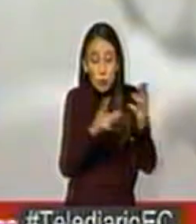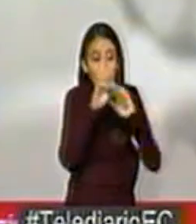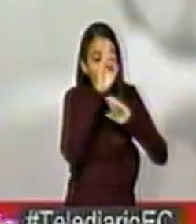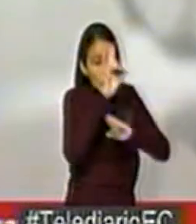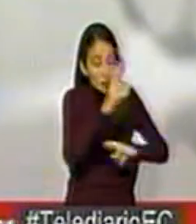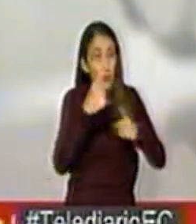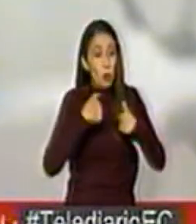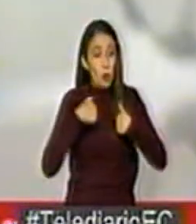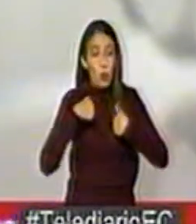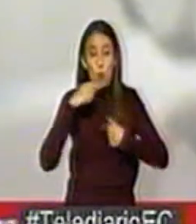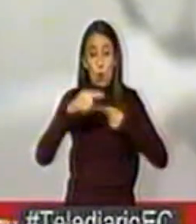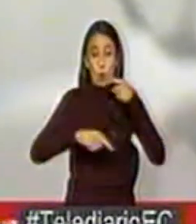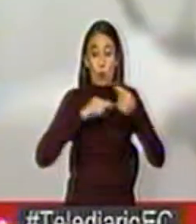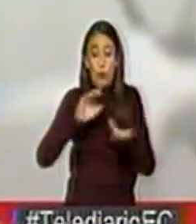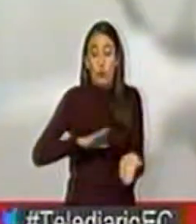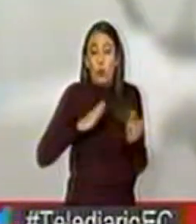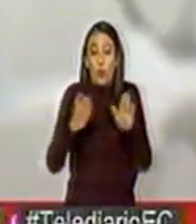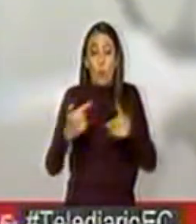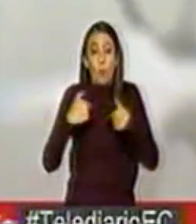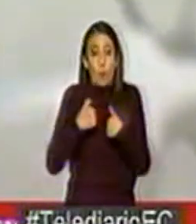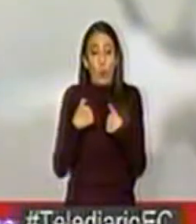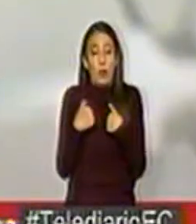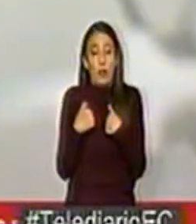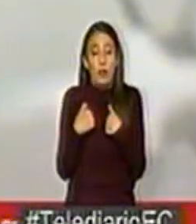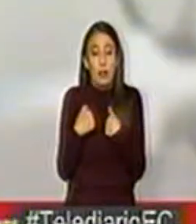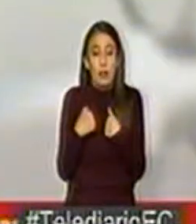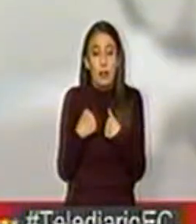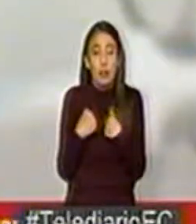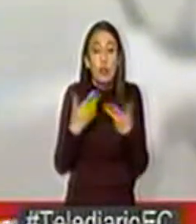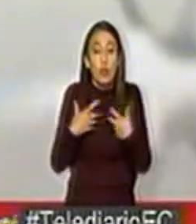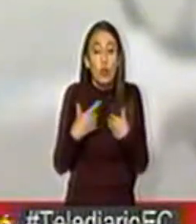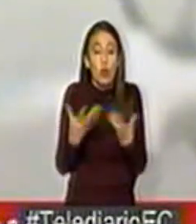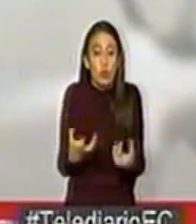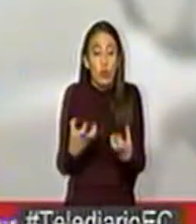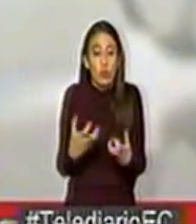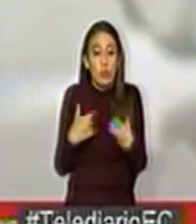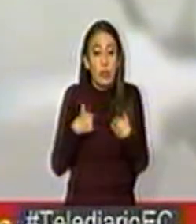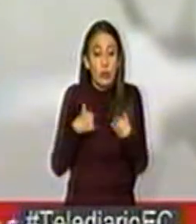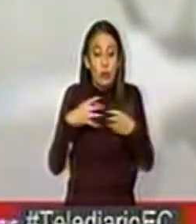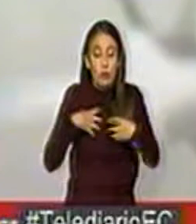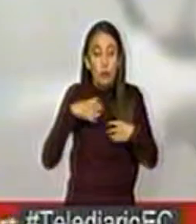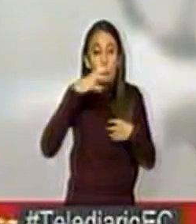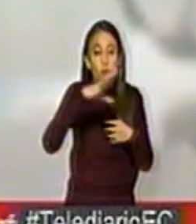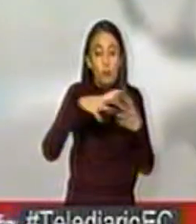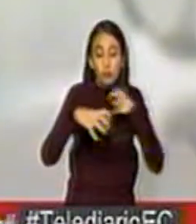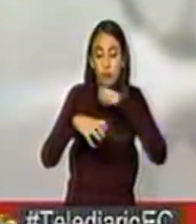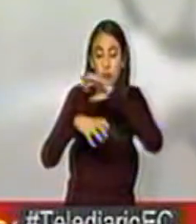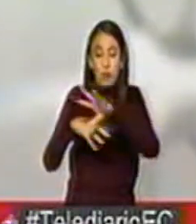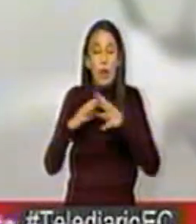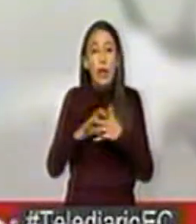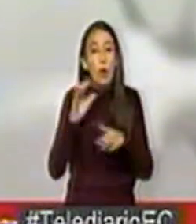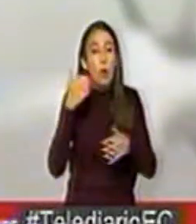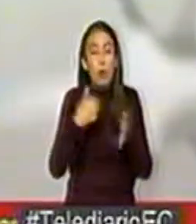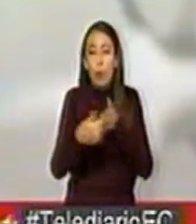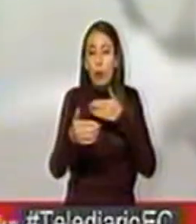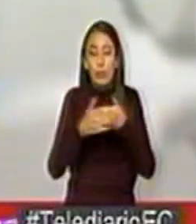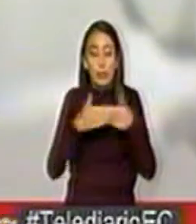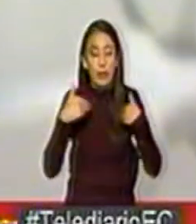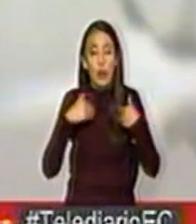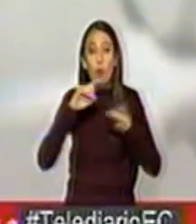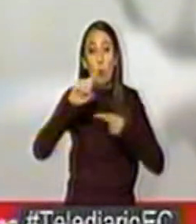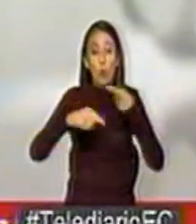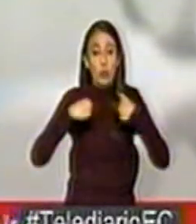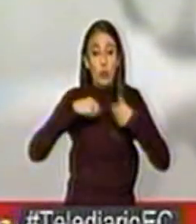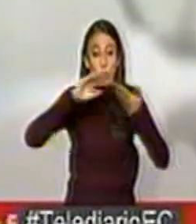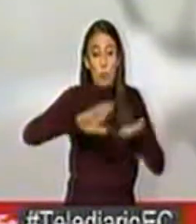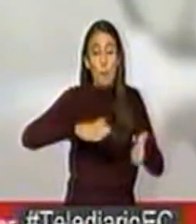cuando yo muera, quiero que respeten la condición de donante. Yo soy donante de órganos. Y si yo llego a fallecer,